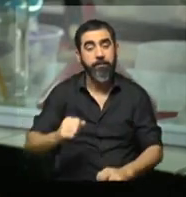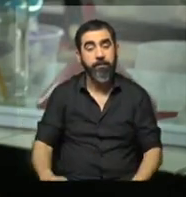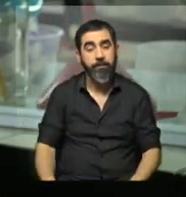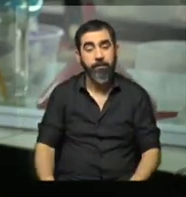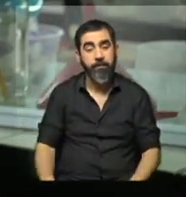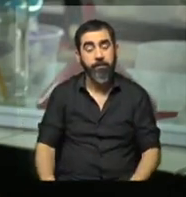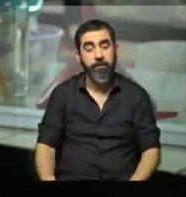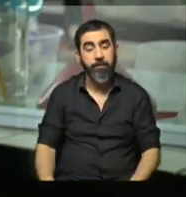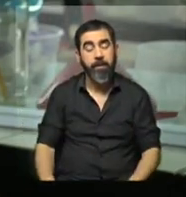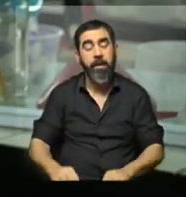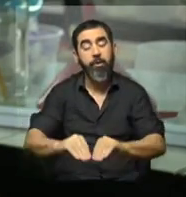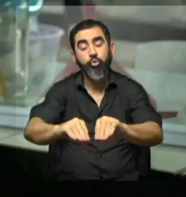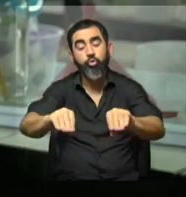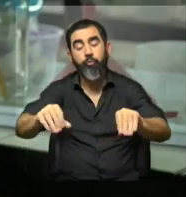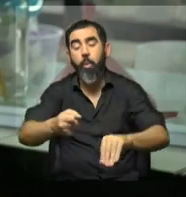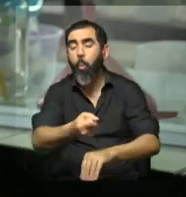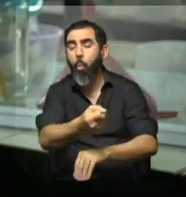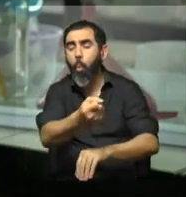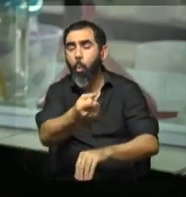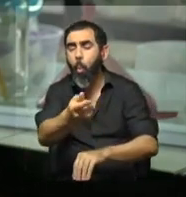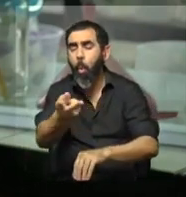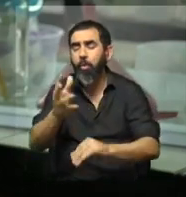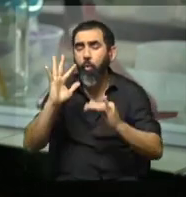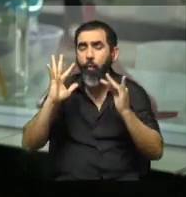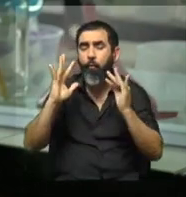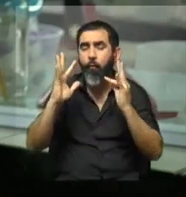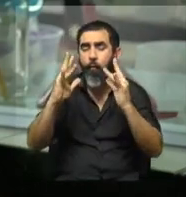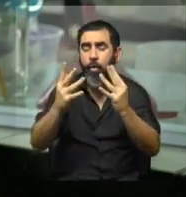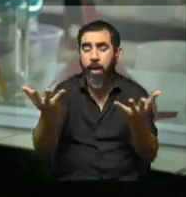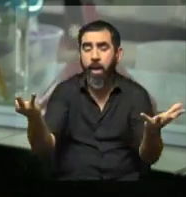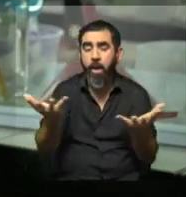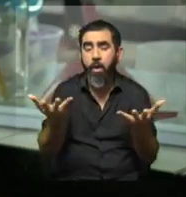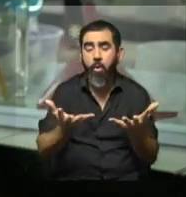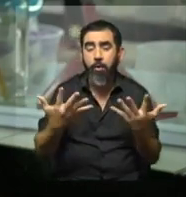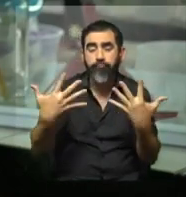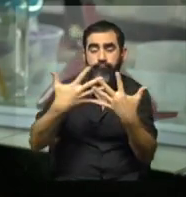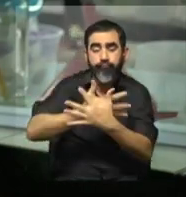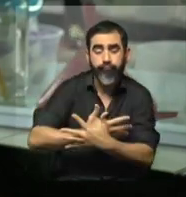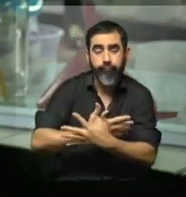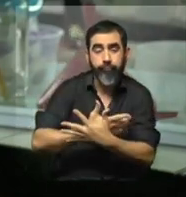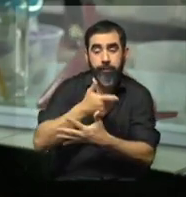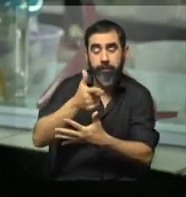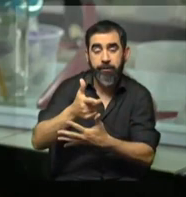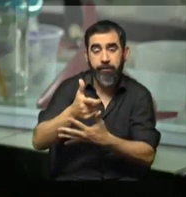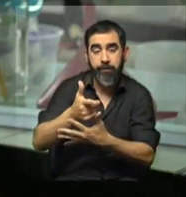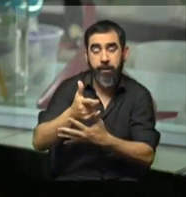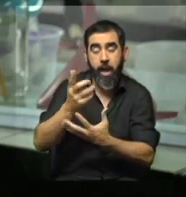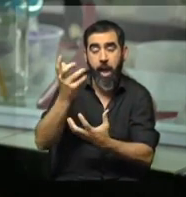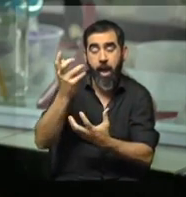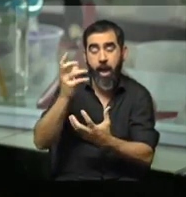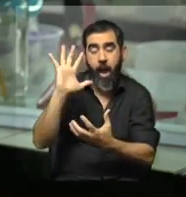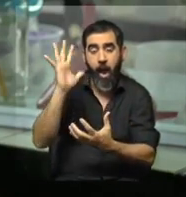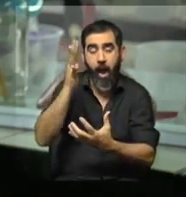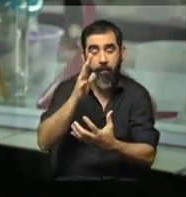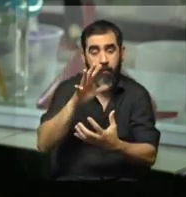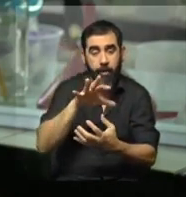términos de superficie, cuánta área de bosque nativo se encuentra actualmente afectada por especies exóticas invasoras